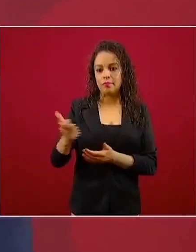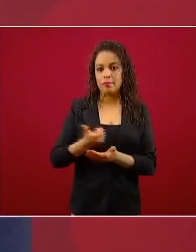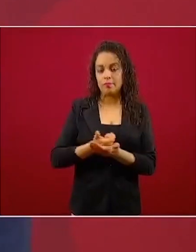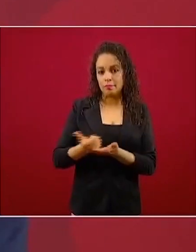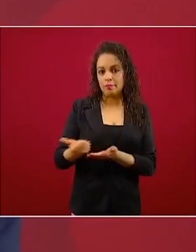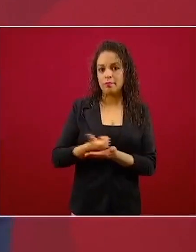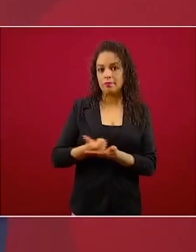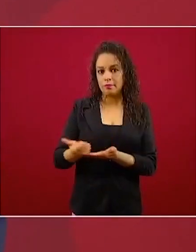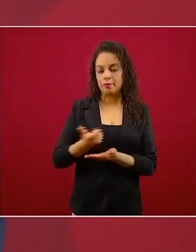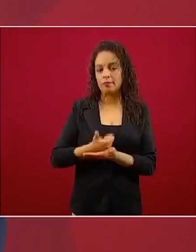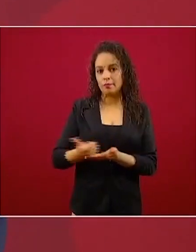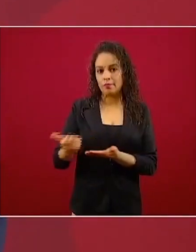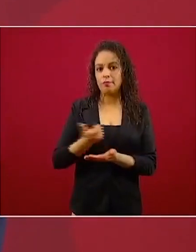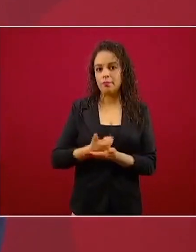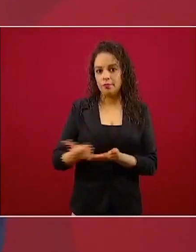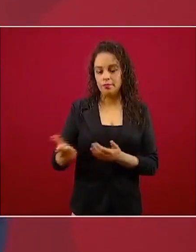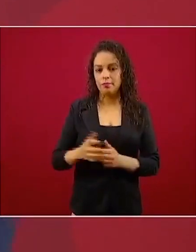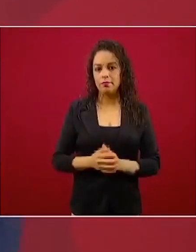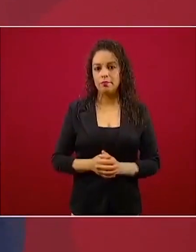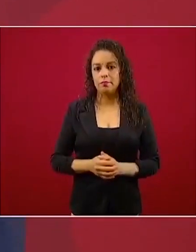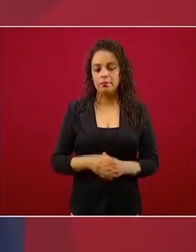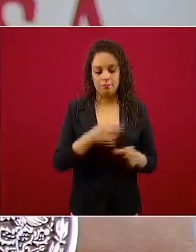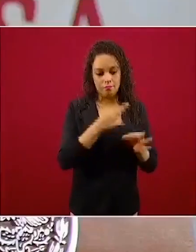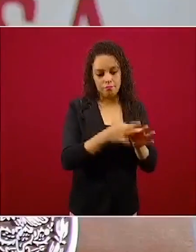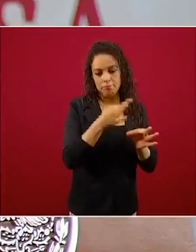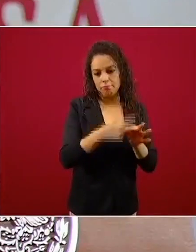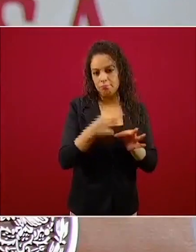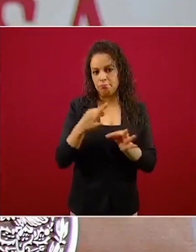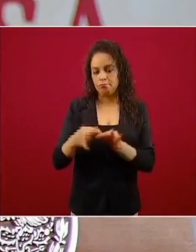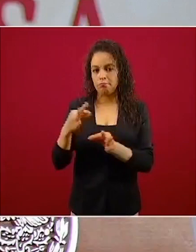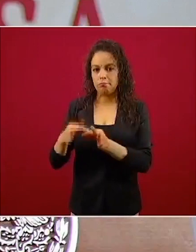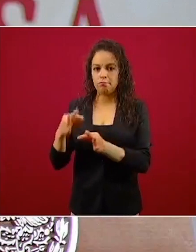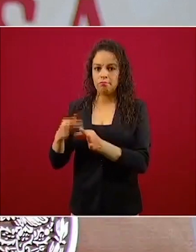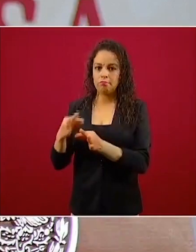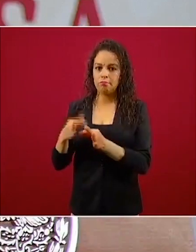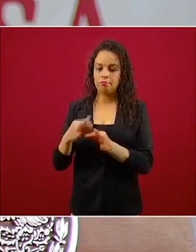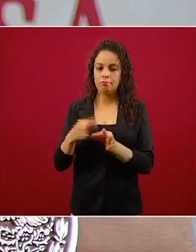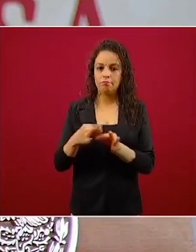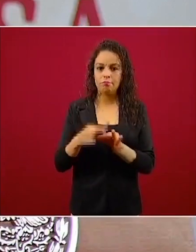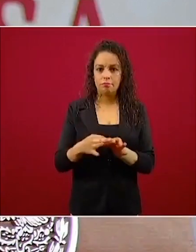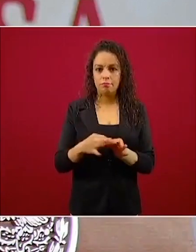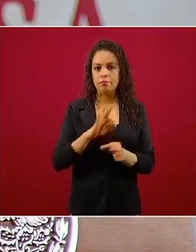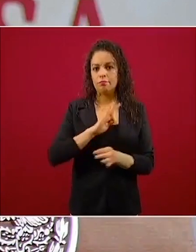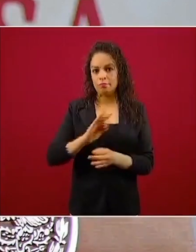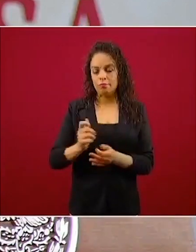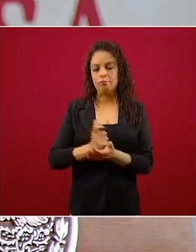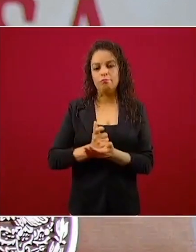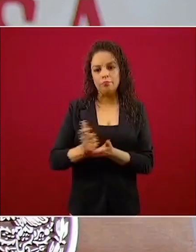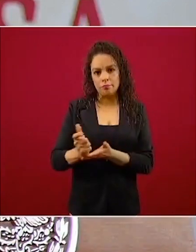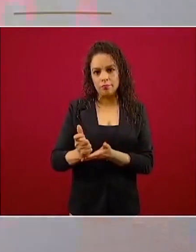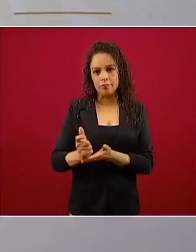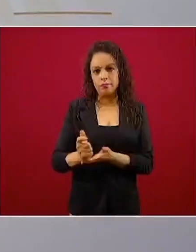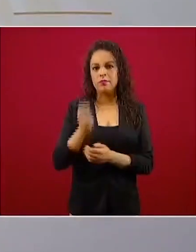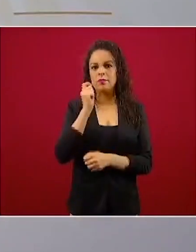para que reciban puntualmente su sueldo